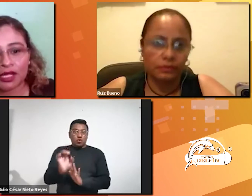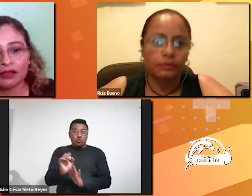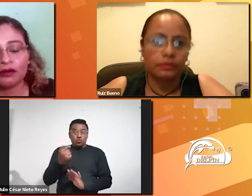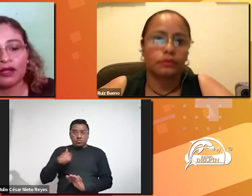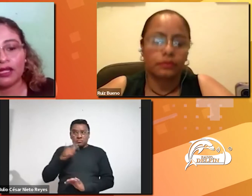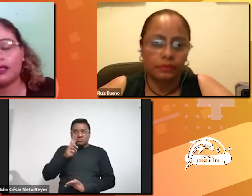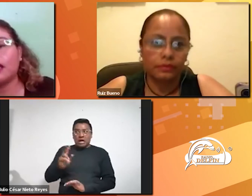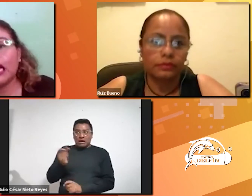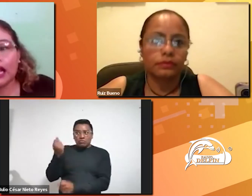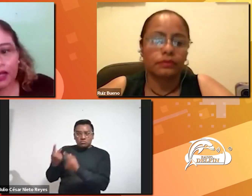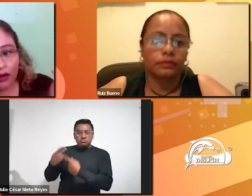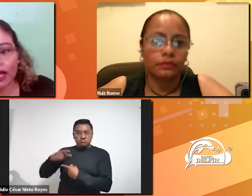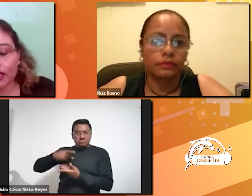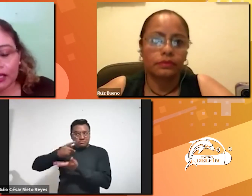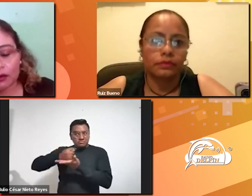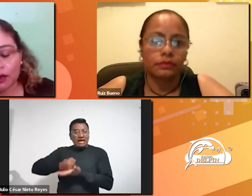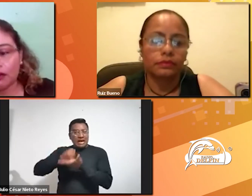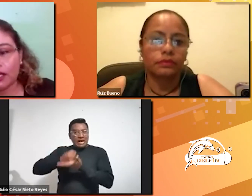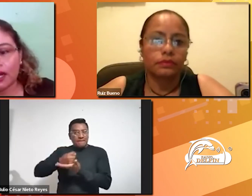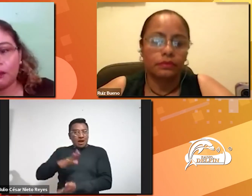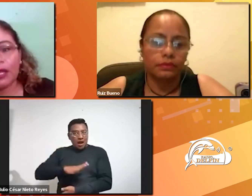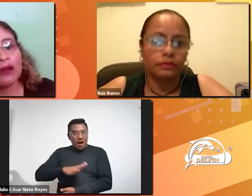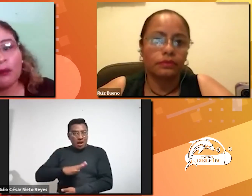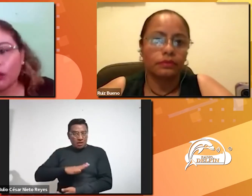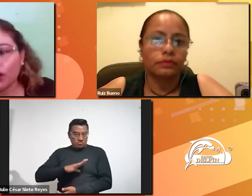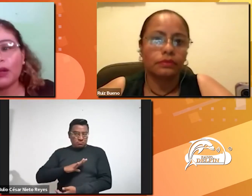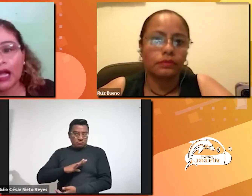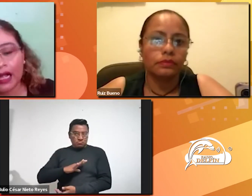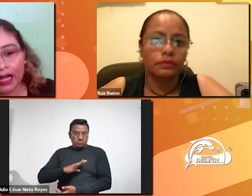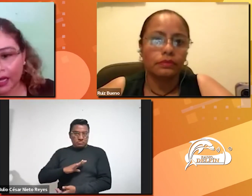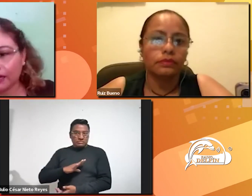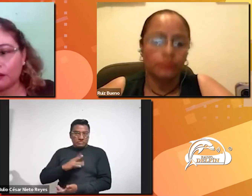he escuchado que aunque hayan tomado terapia,